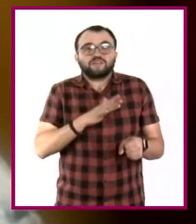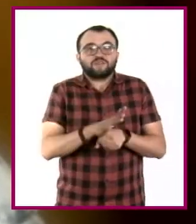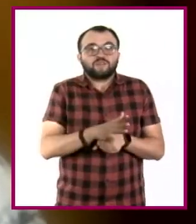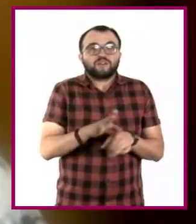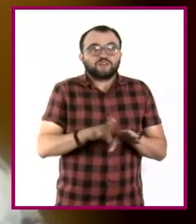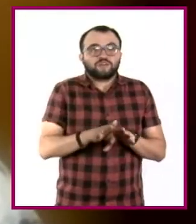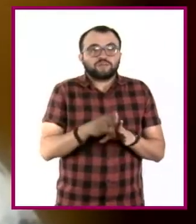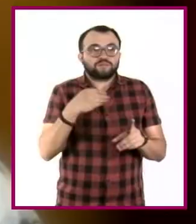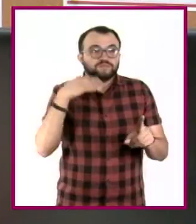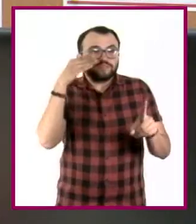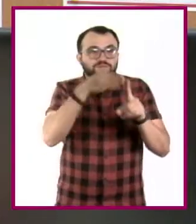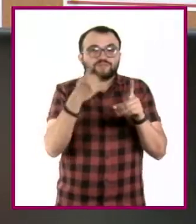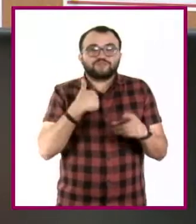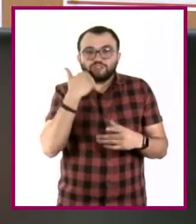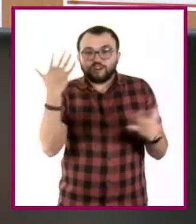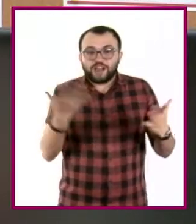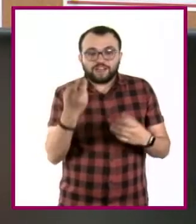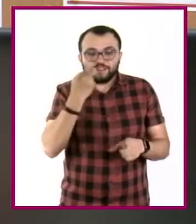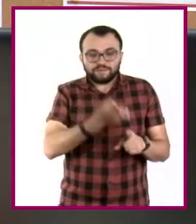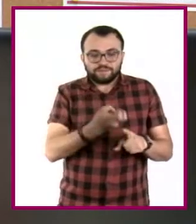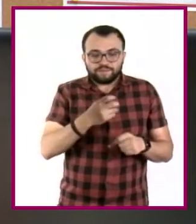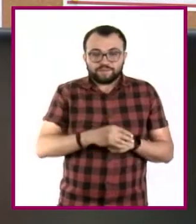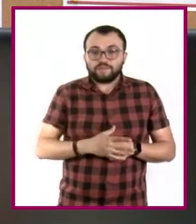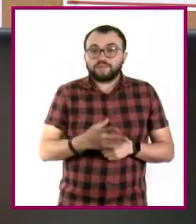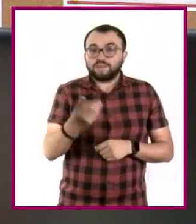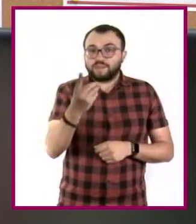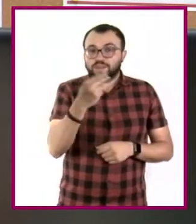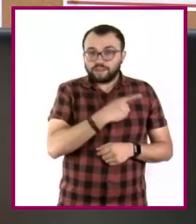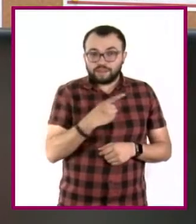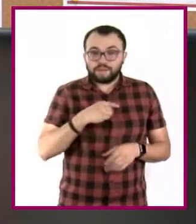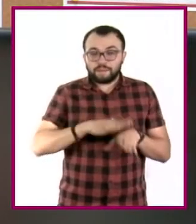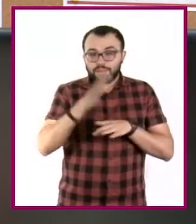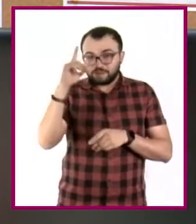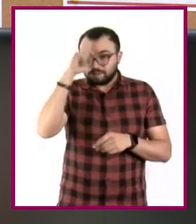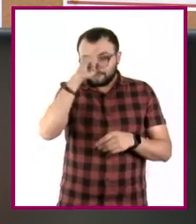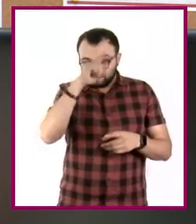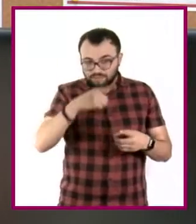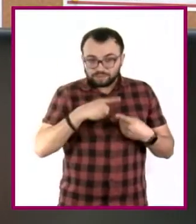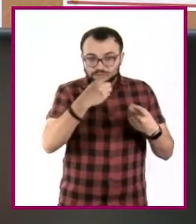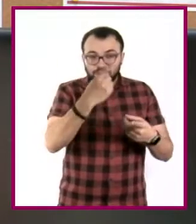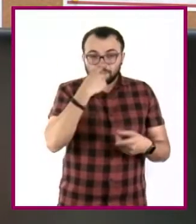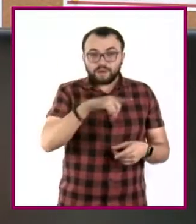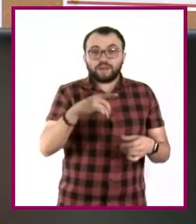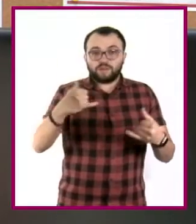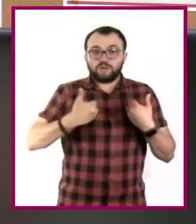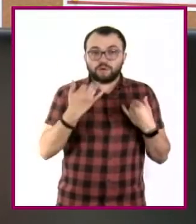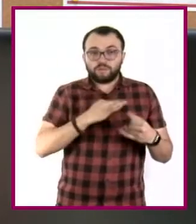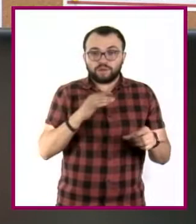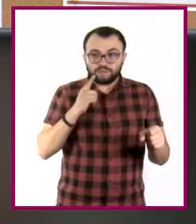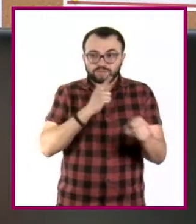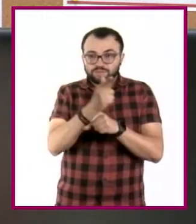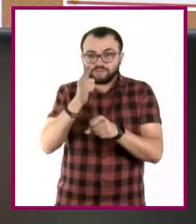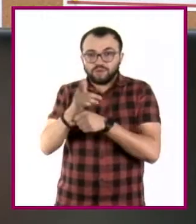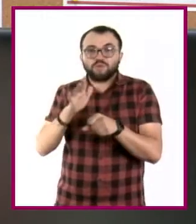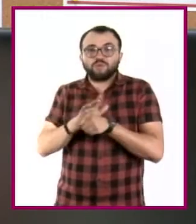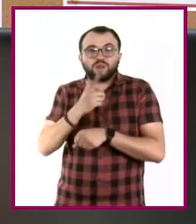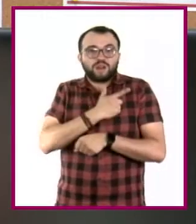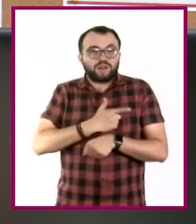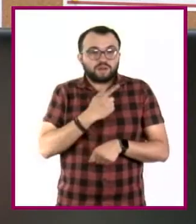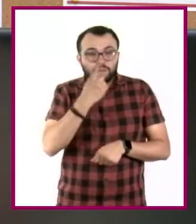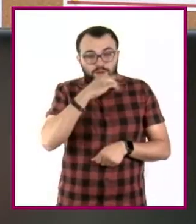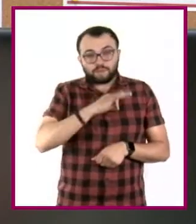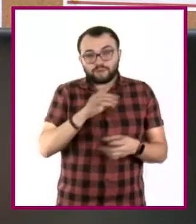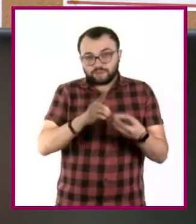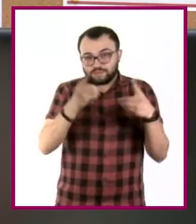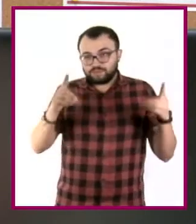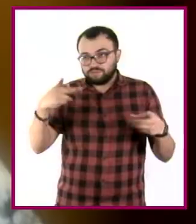una realización. ¿Se requiere más orientación vocacional para que los jóvenes identifiquen sus gustos y capacidades para que puedan